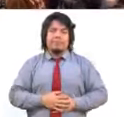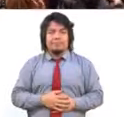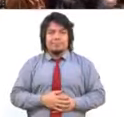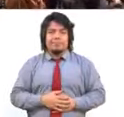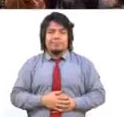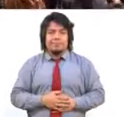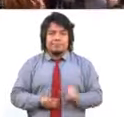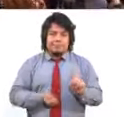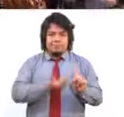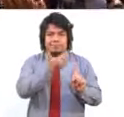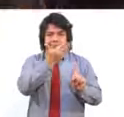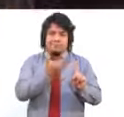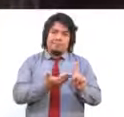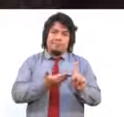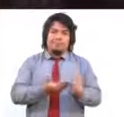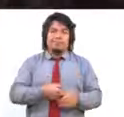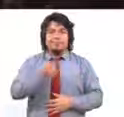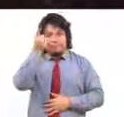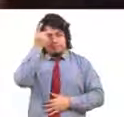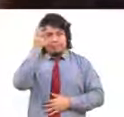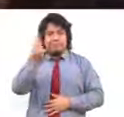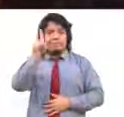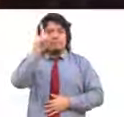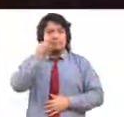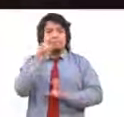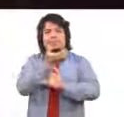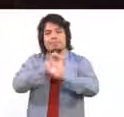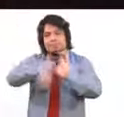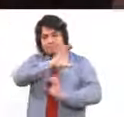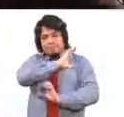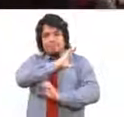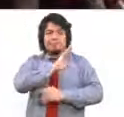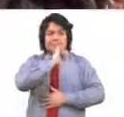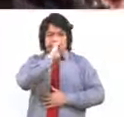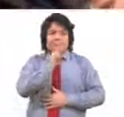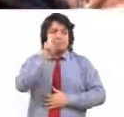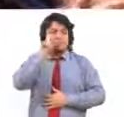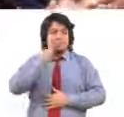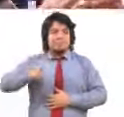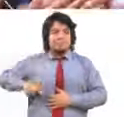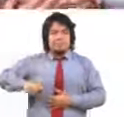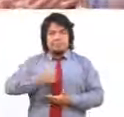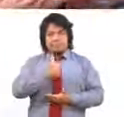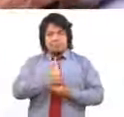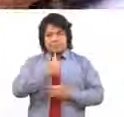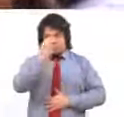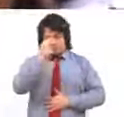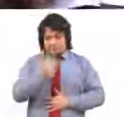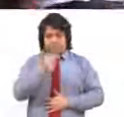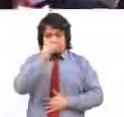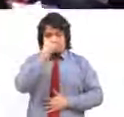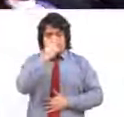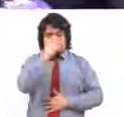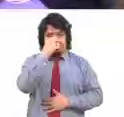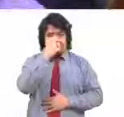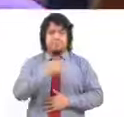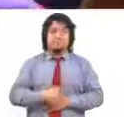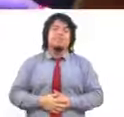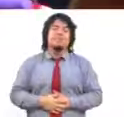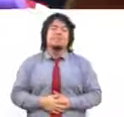Agradecemos el mensaje que nos ha dirigido la doctora Claudia Sheinbaum Pardo, jefa de gobierno de la Ciudad de México.